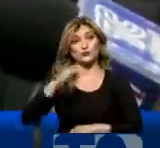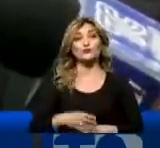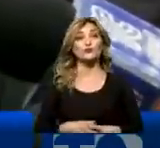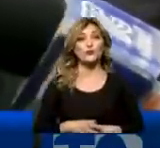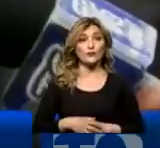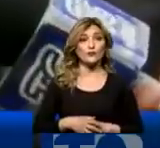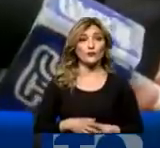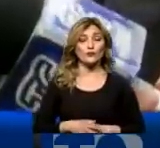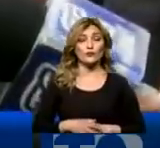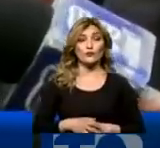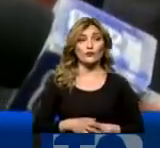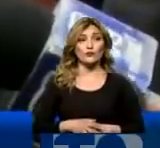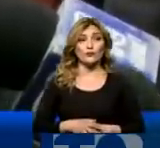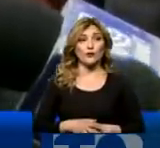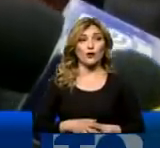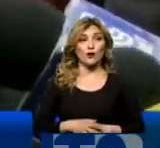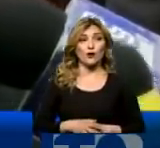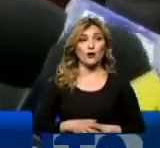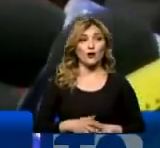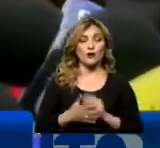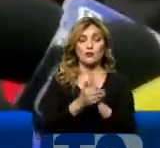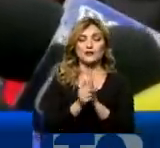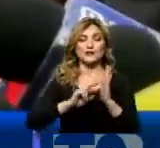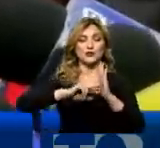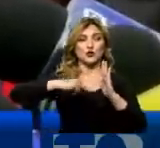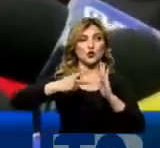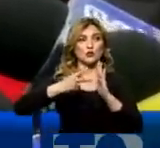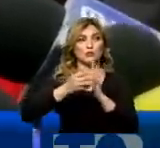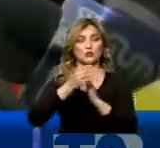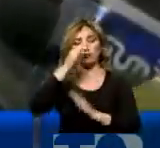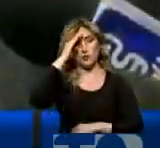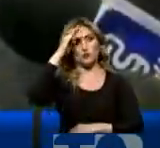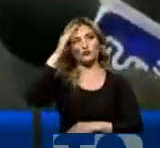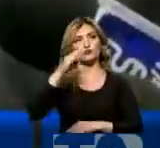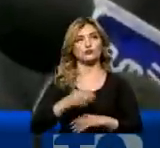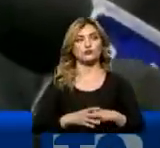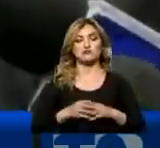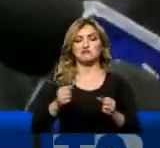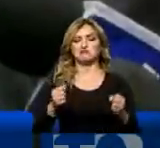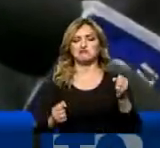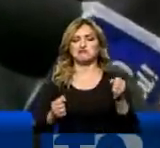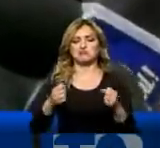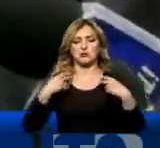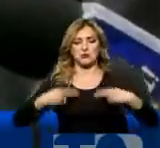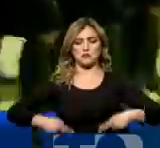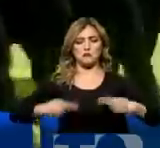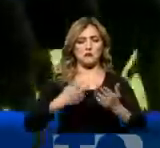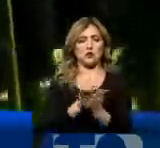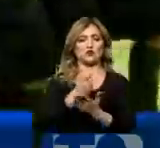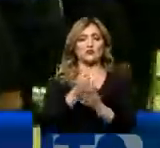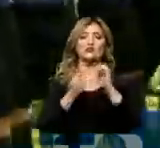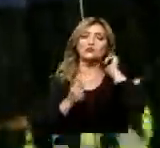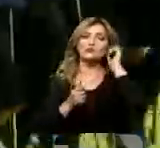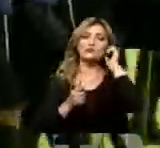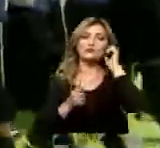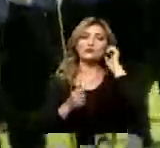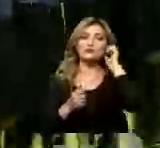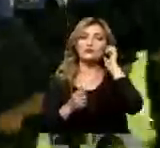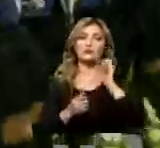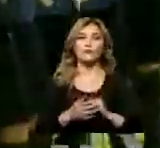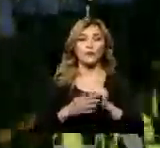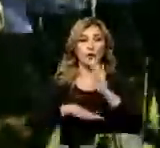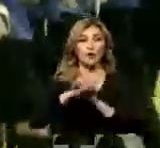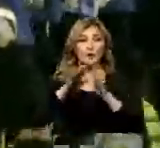para asegurar las capacidades tecnológicas de la policía, la movilización y además uniformes para la Policía Nacional. Y como parte de esa